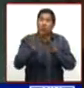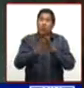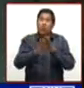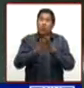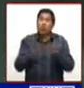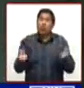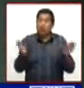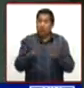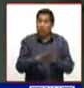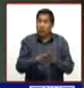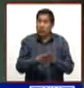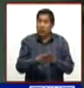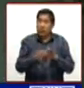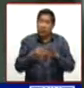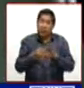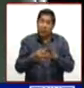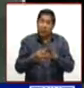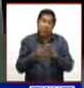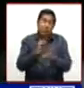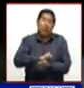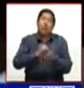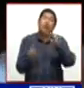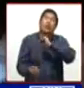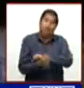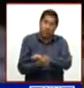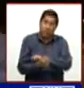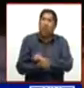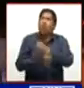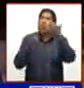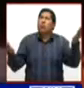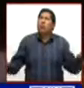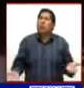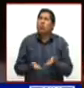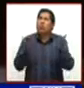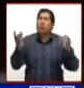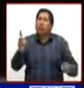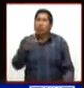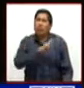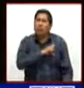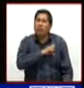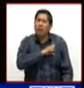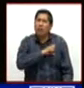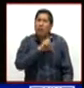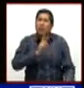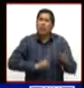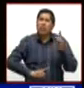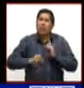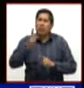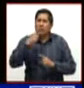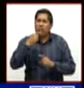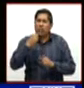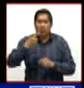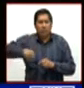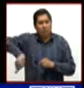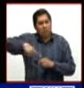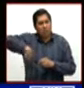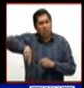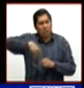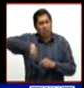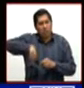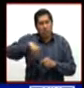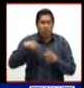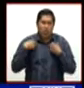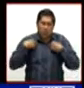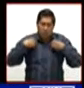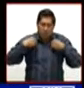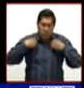está cerrada y hay candados. O sea, ¿dónde está la policía? Algunos comerciantes nos dicen, van a volver enseguida, han ido a